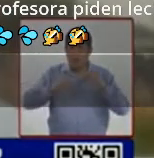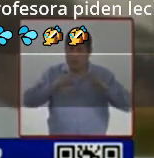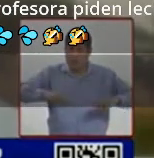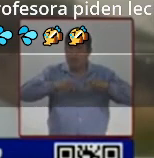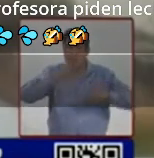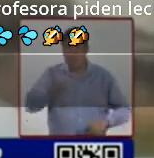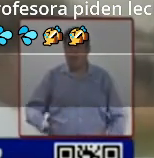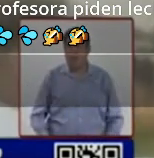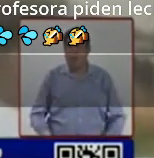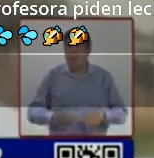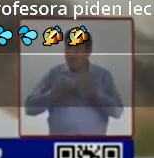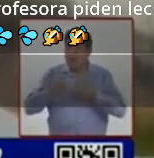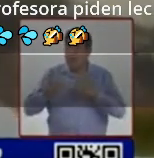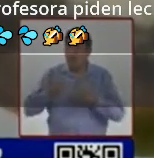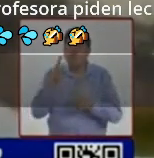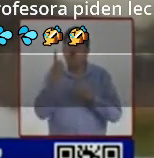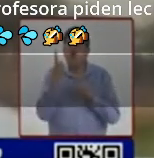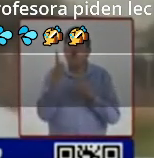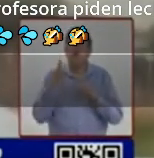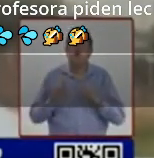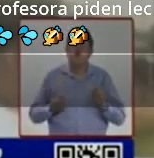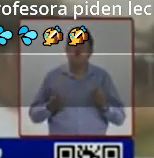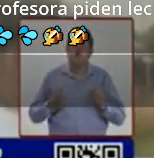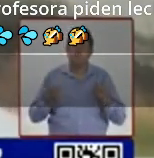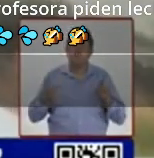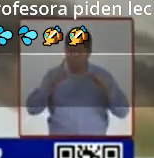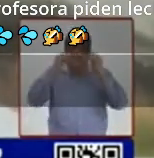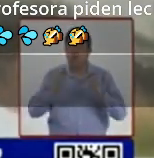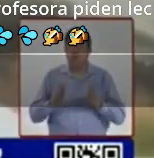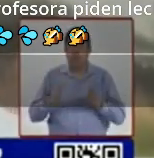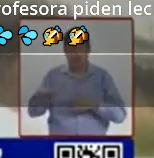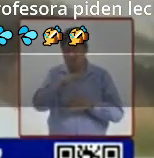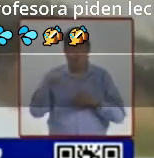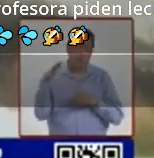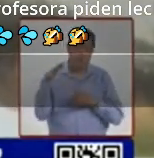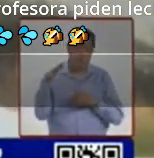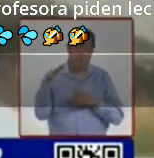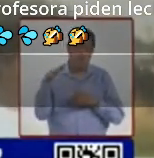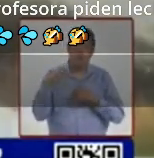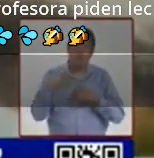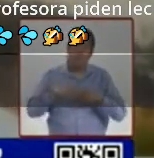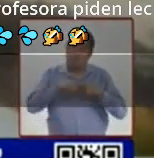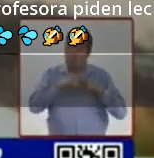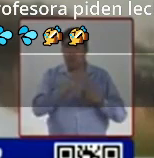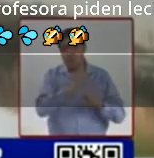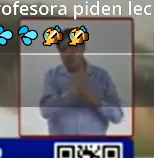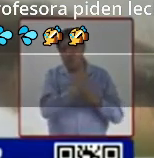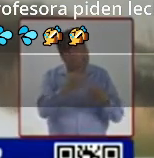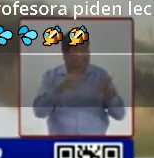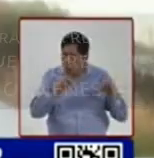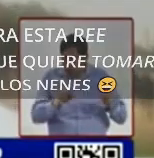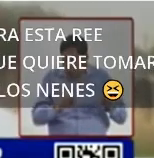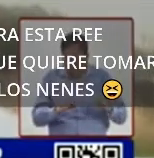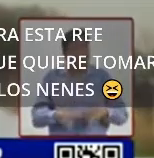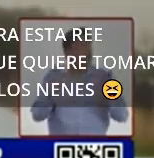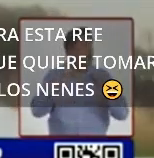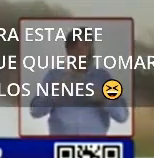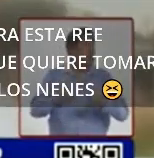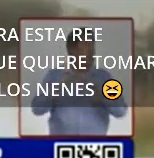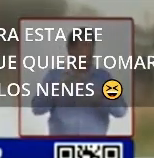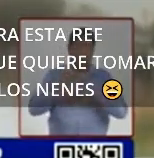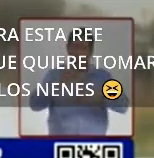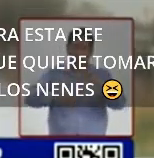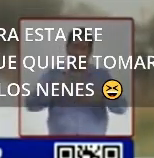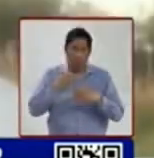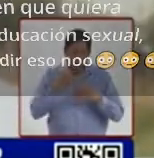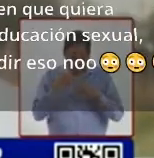amigo? ¿Todo bien? Administrativo de la parte de lo que es la edición digital en tal sentido. Ya la docente está suspendida de la función correspondiente. Durante